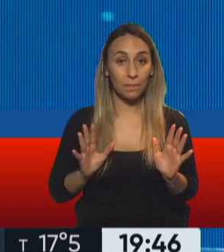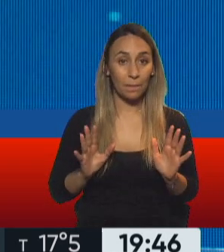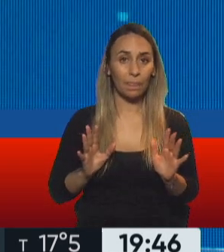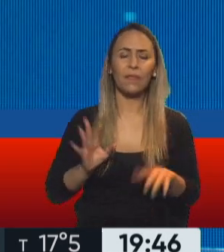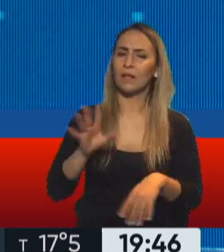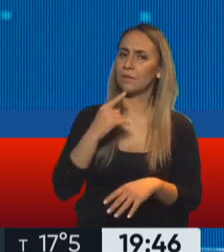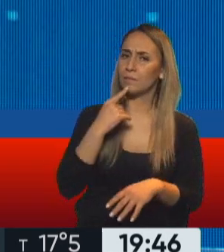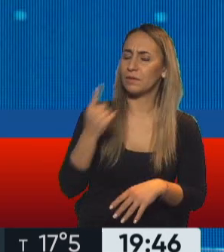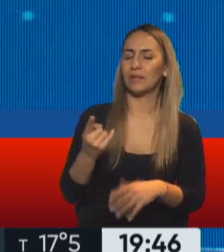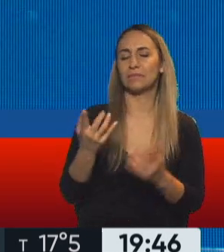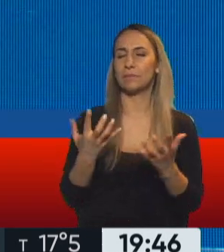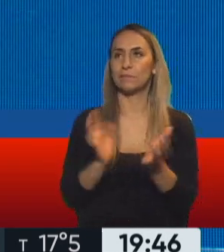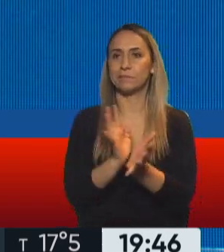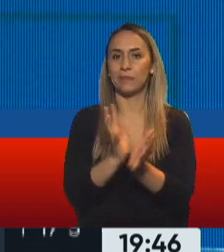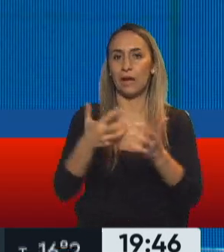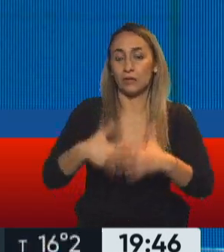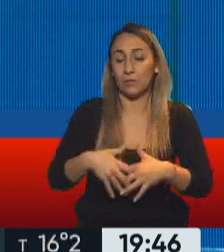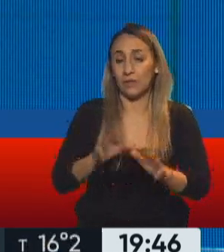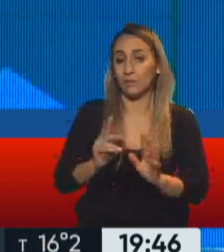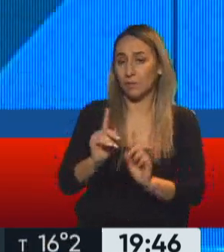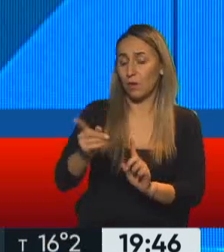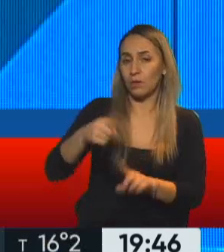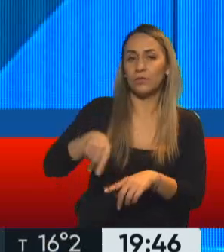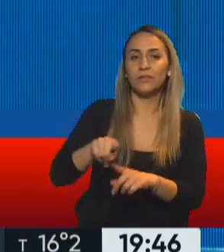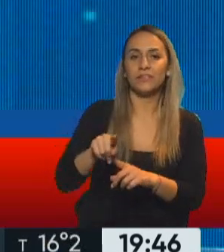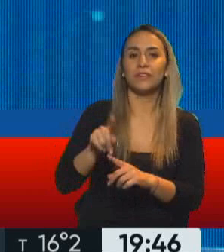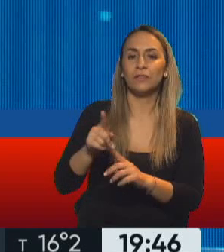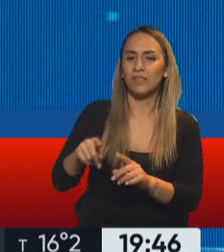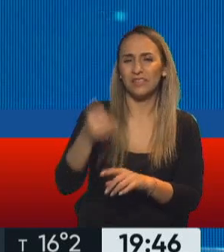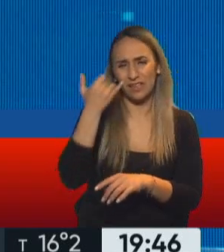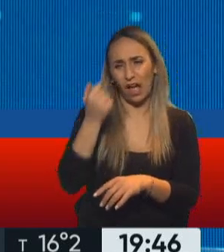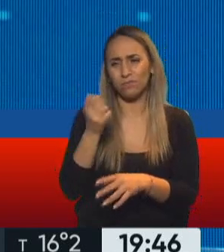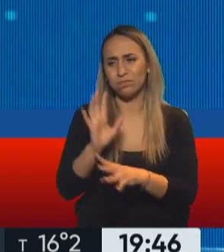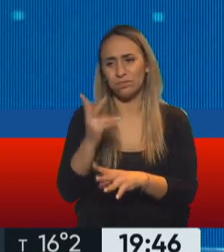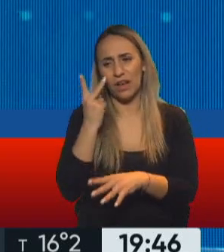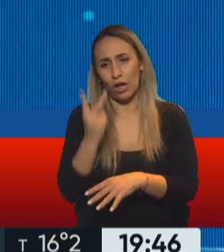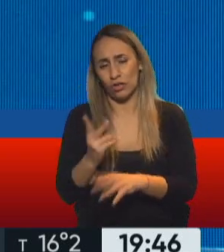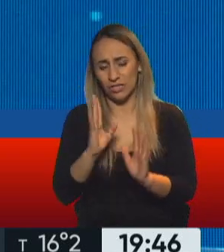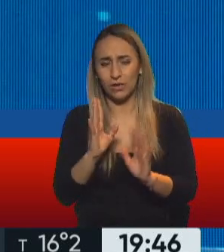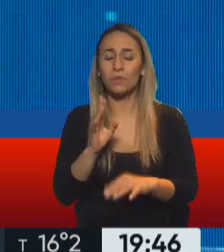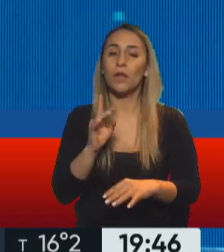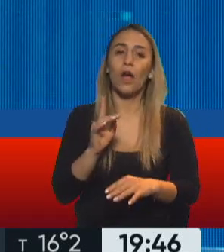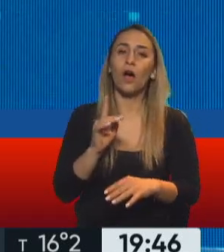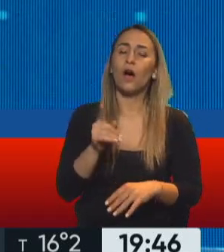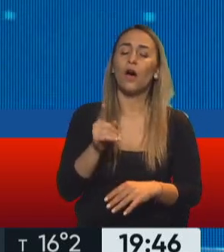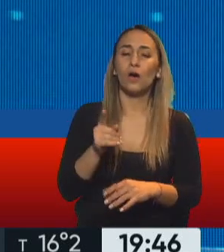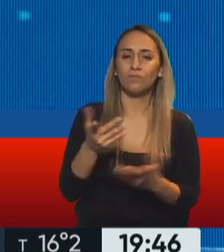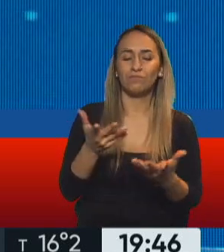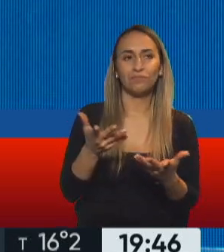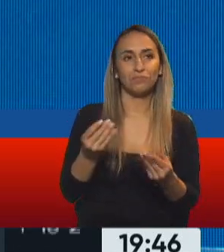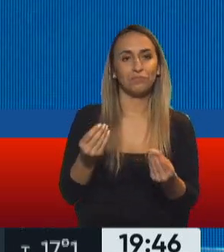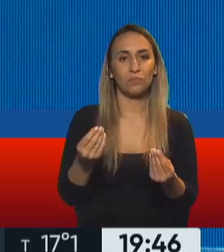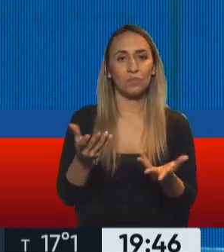una pregunta que cae de madura como para arrancar, porque hasta incluso ustedes mismos lo han reconocido en las últimas exposiciones públicas. A partir de